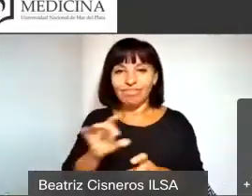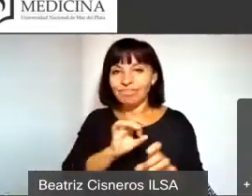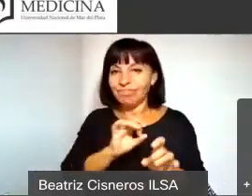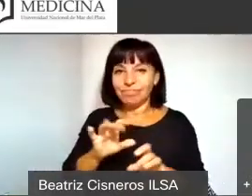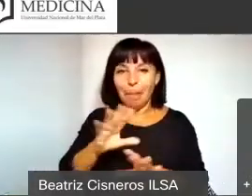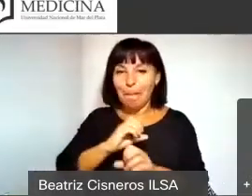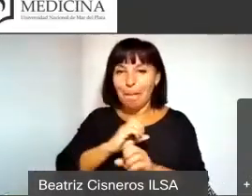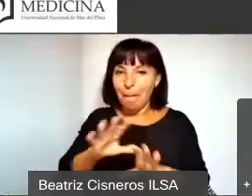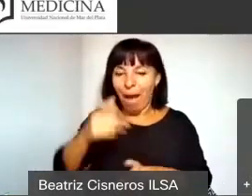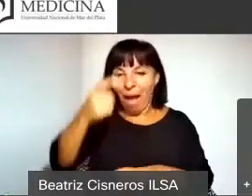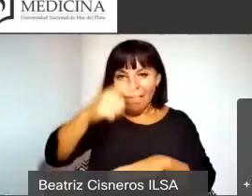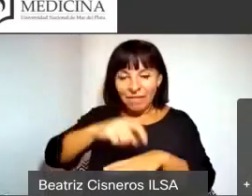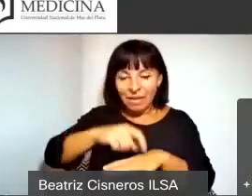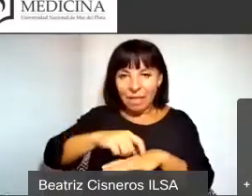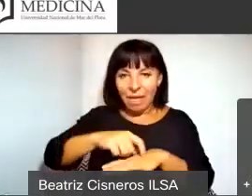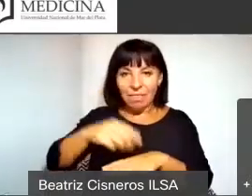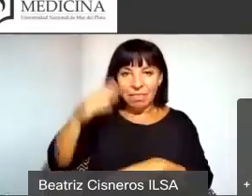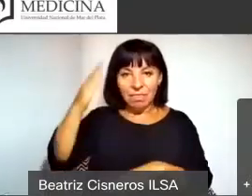enfermedad.